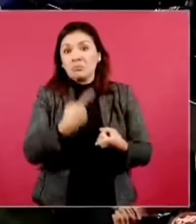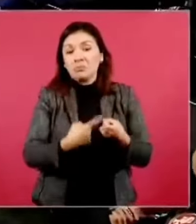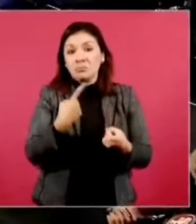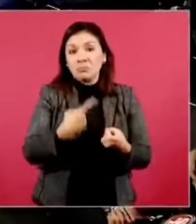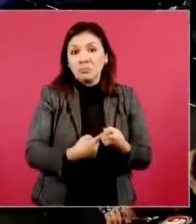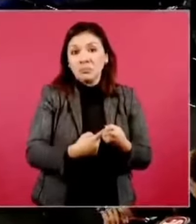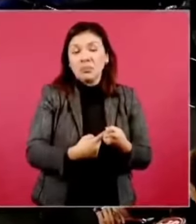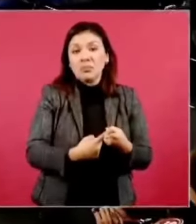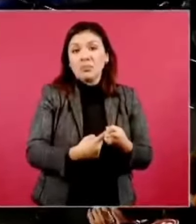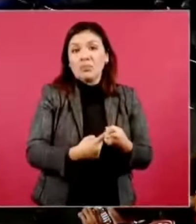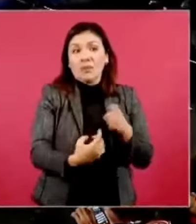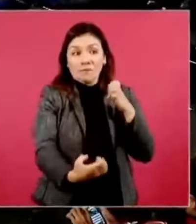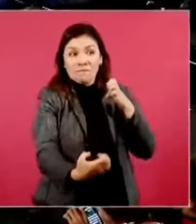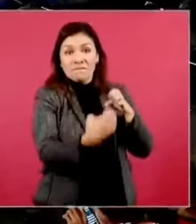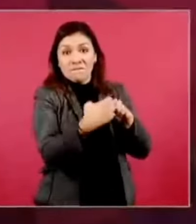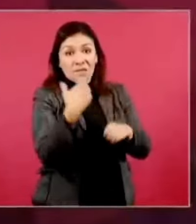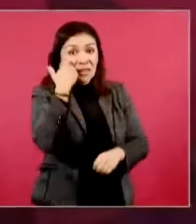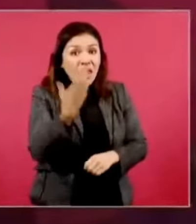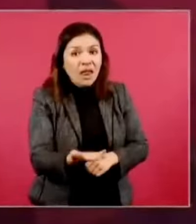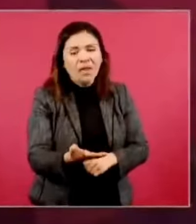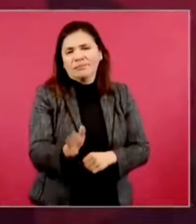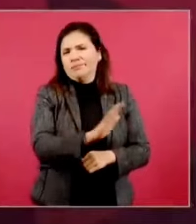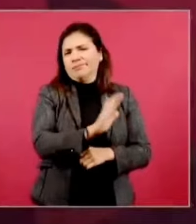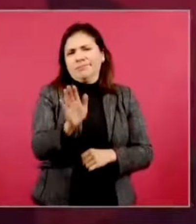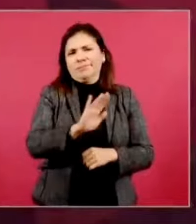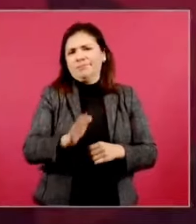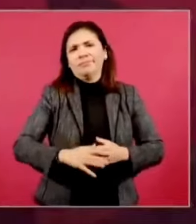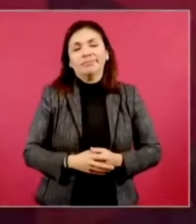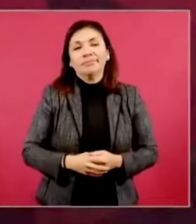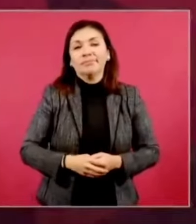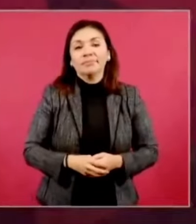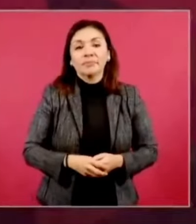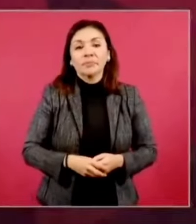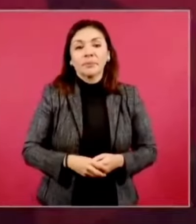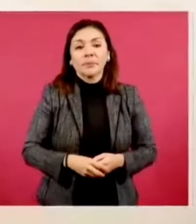me tome el pelo, nada más